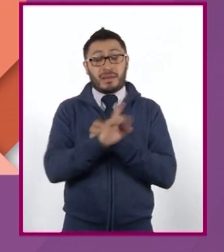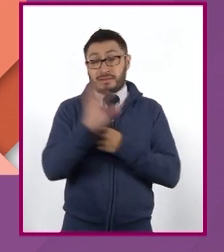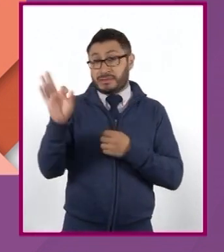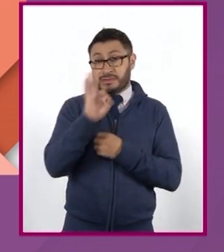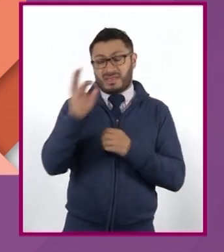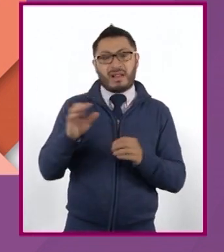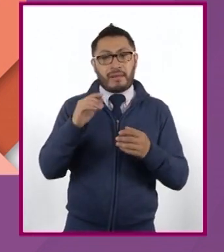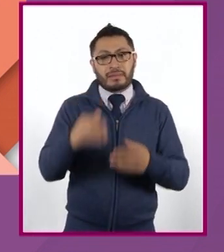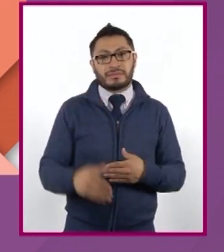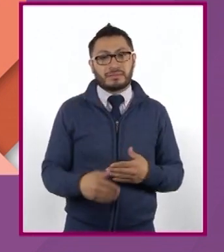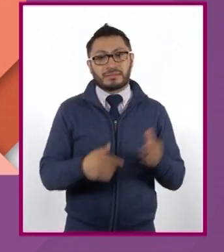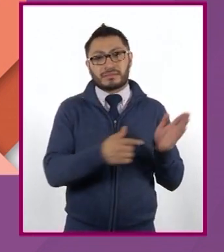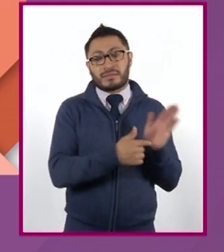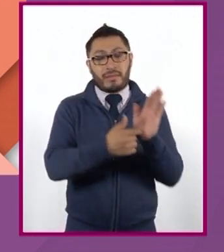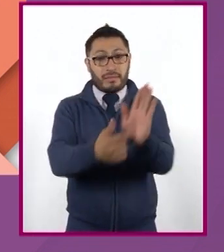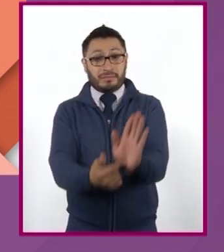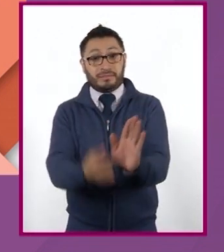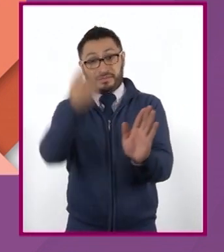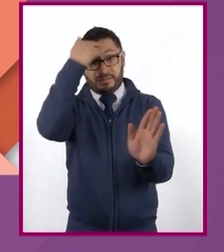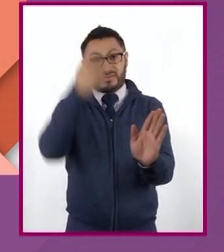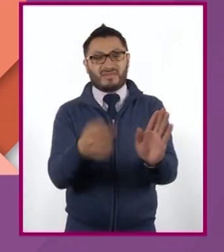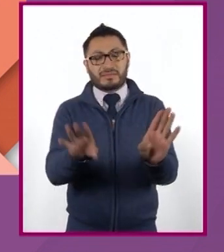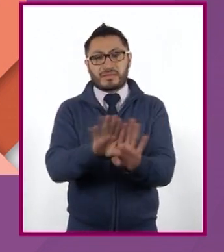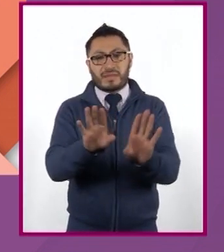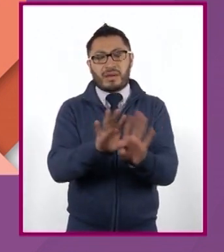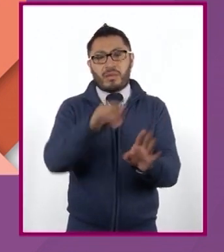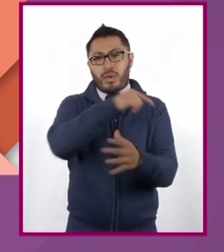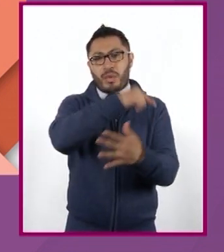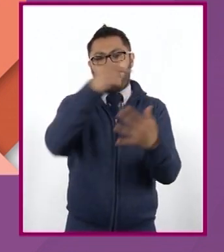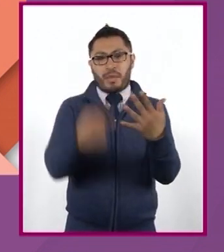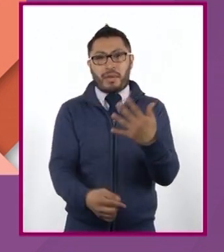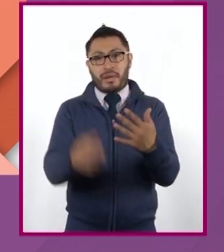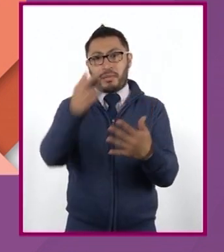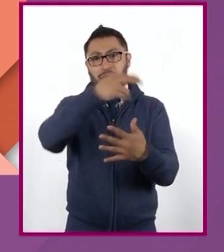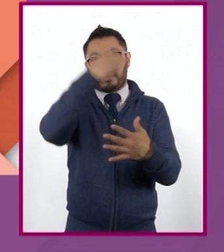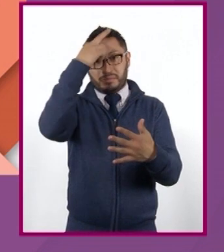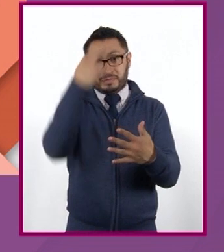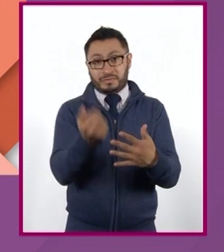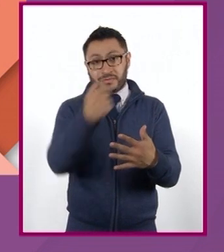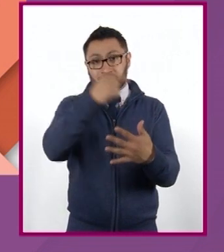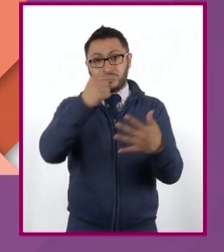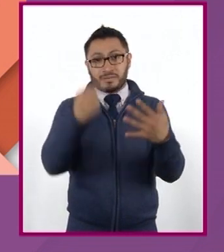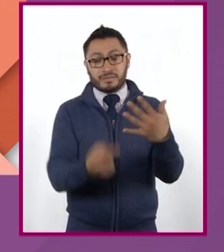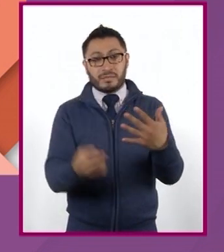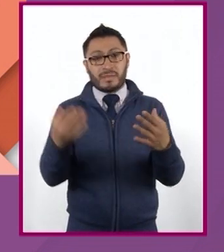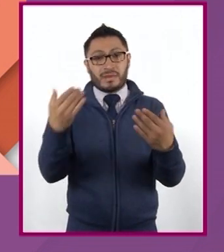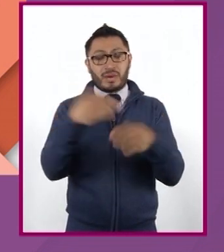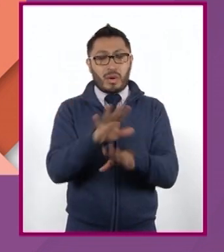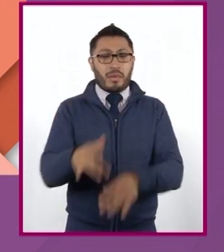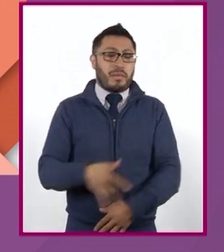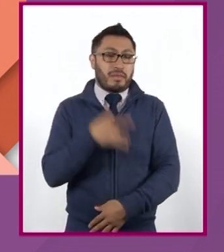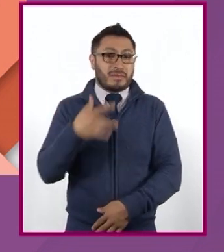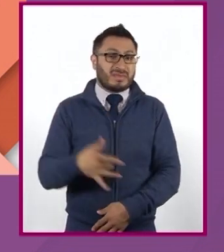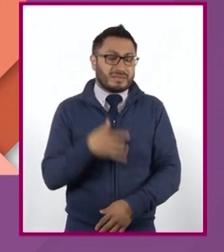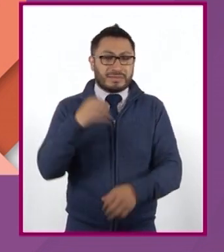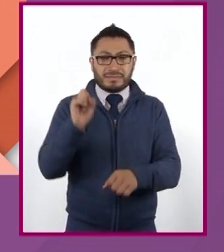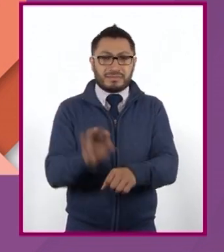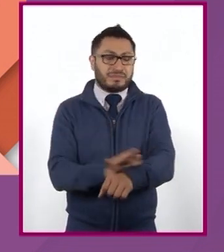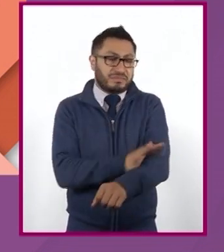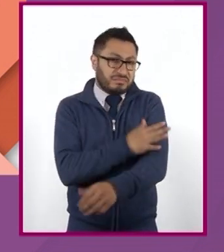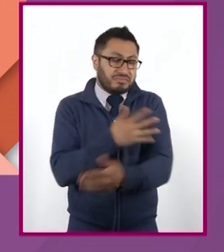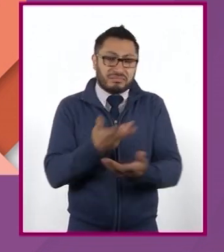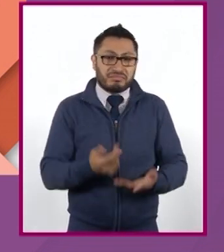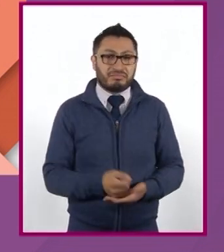que presenta al receptor un conjunto de argumentos orientados a los sentimientos y